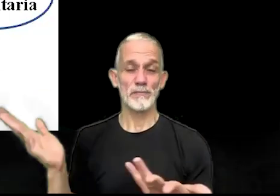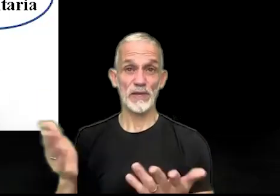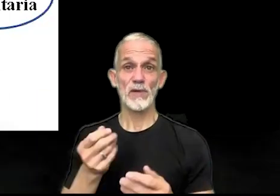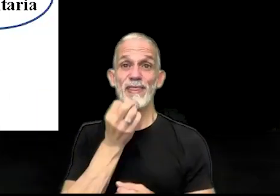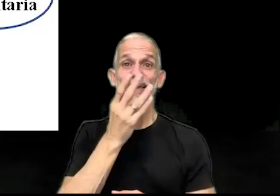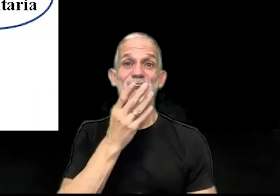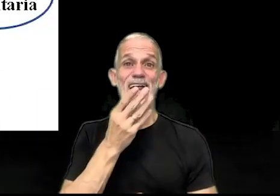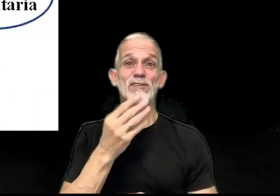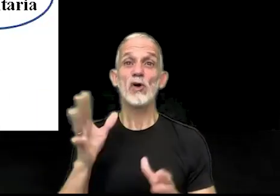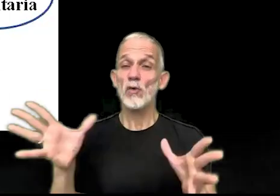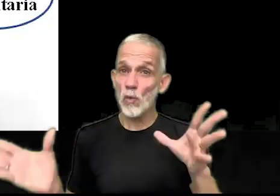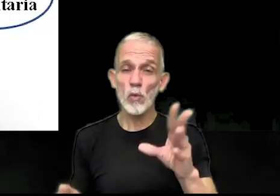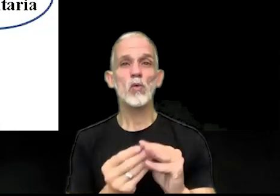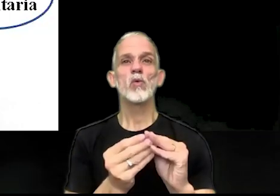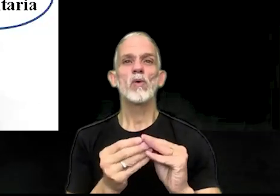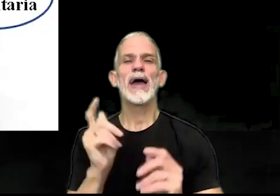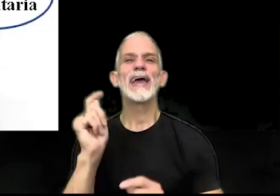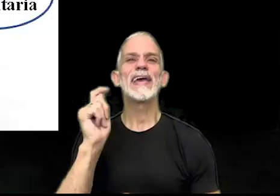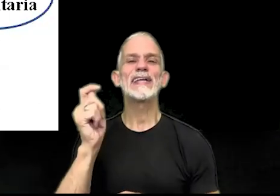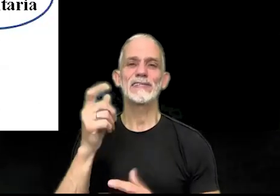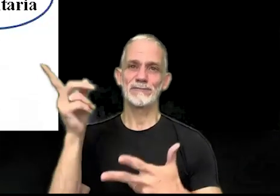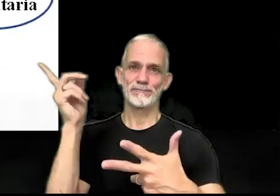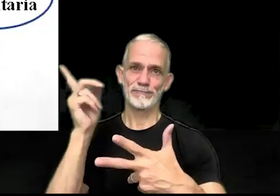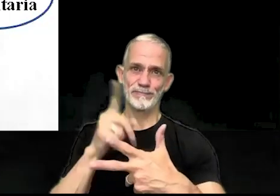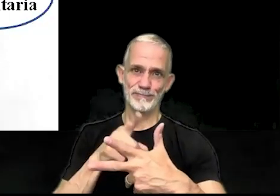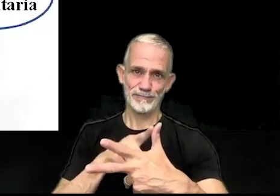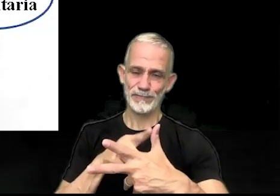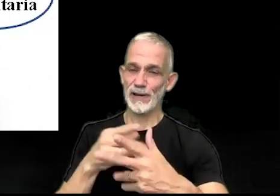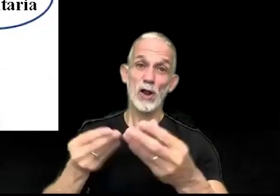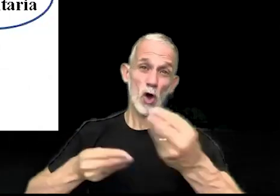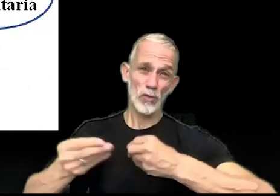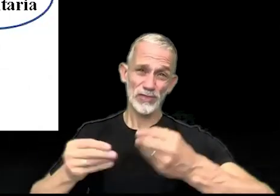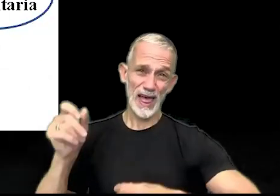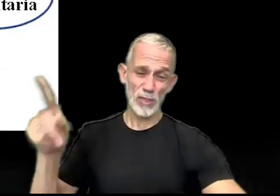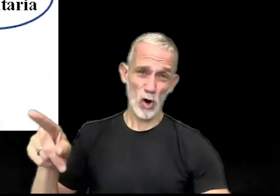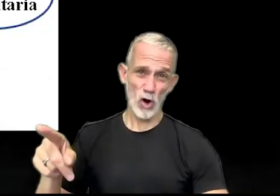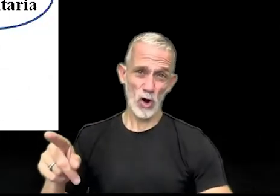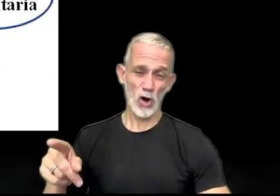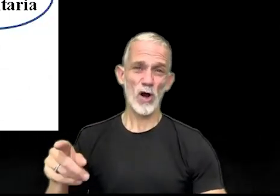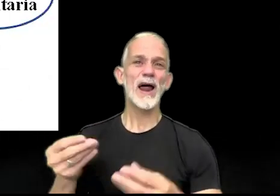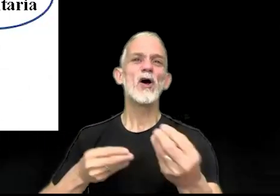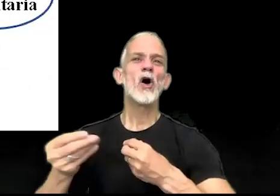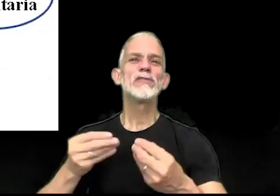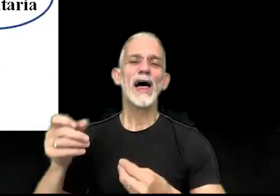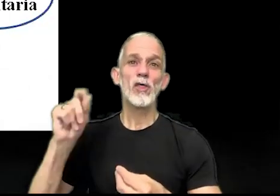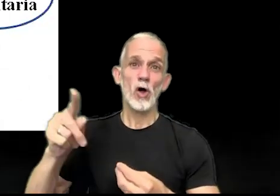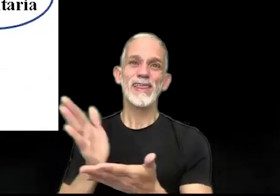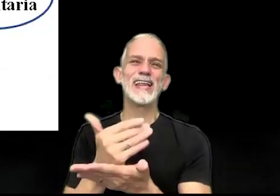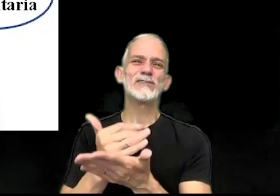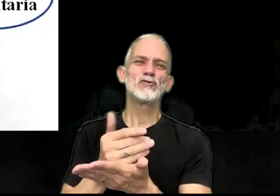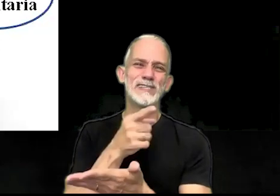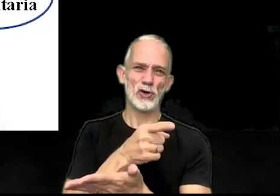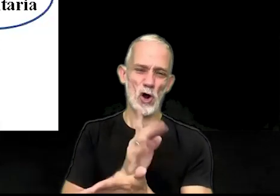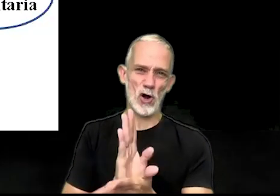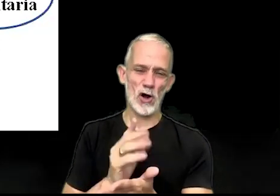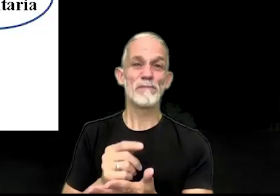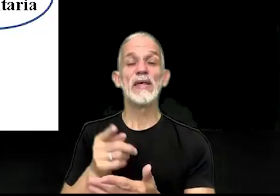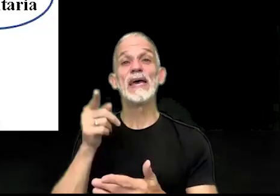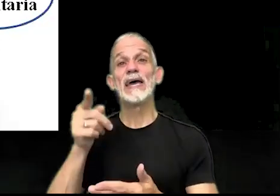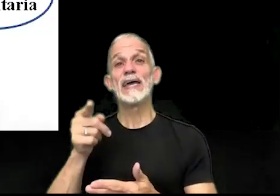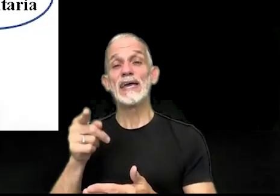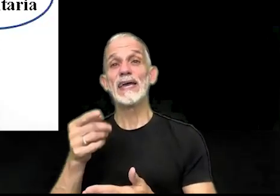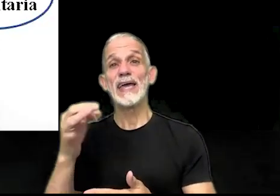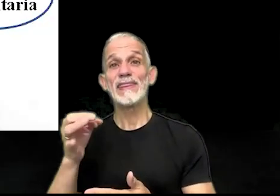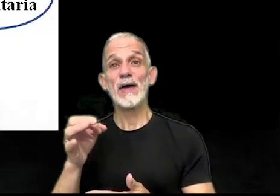una declaración unificada va a ser el contador de del contador de la sucesión y quien